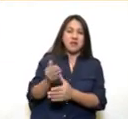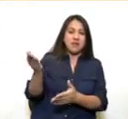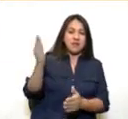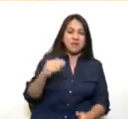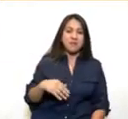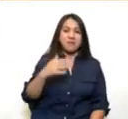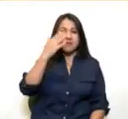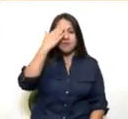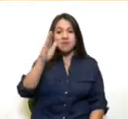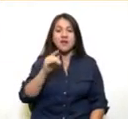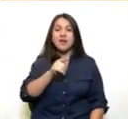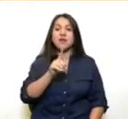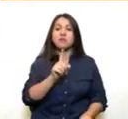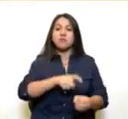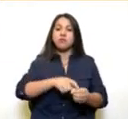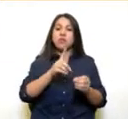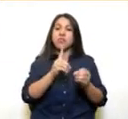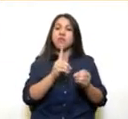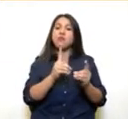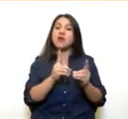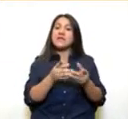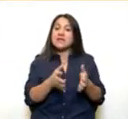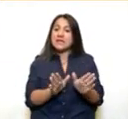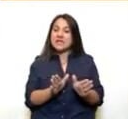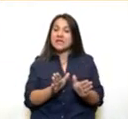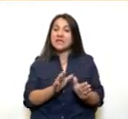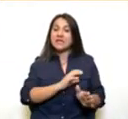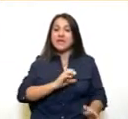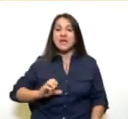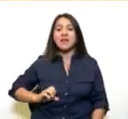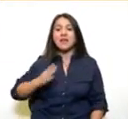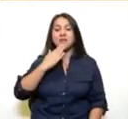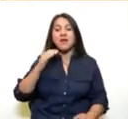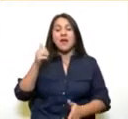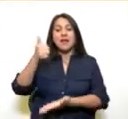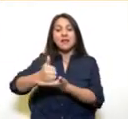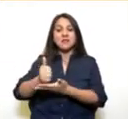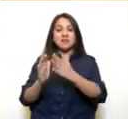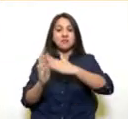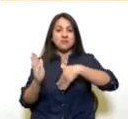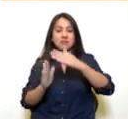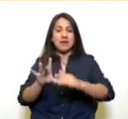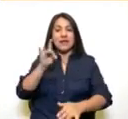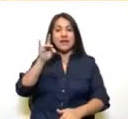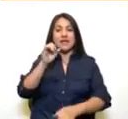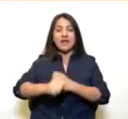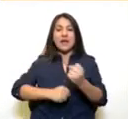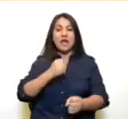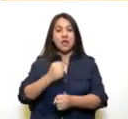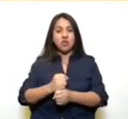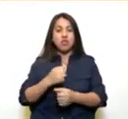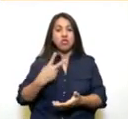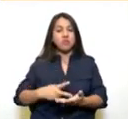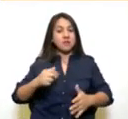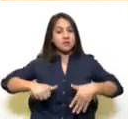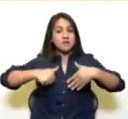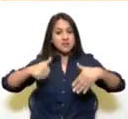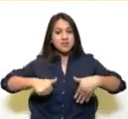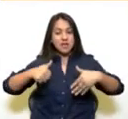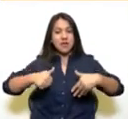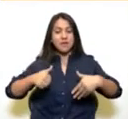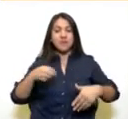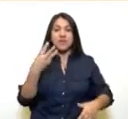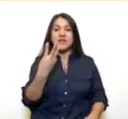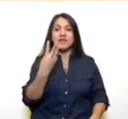es militante de la democracia cristiana y alcaldesa de la pintana elegida en el año 2016 con